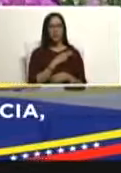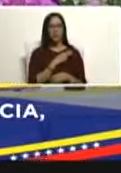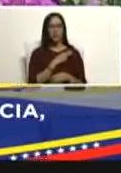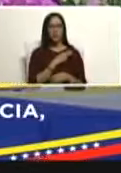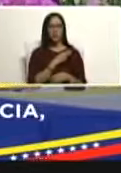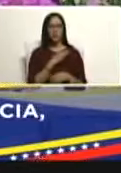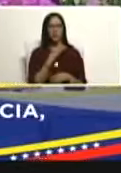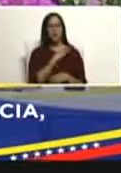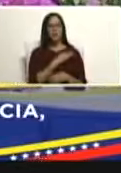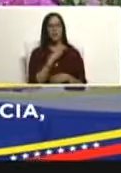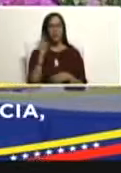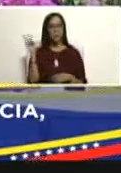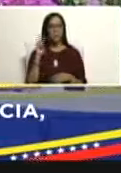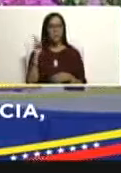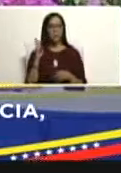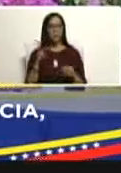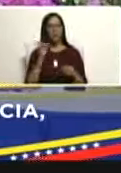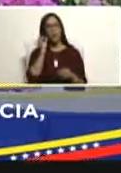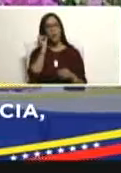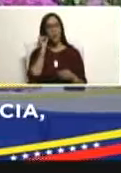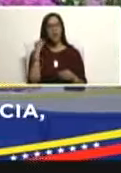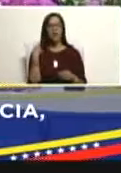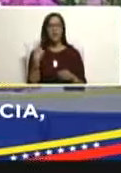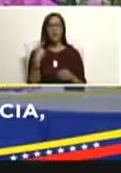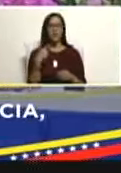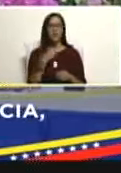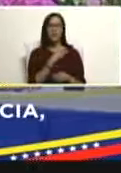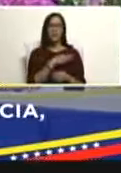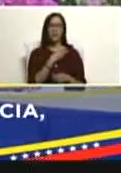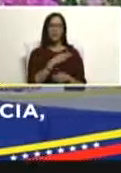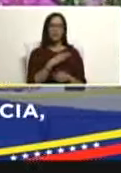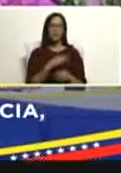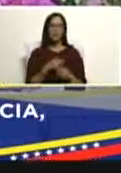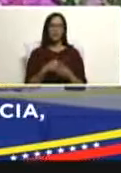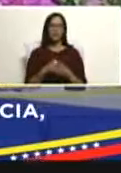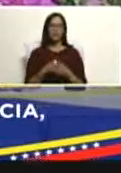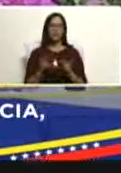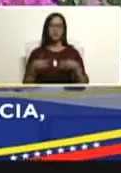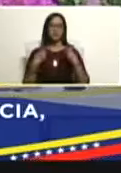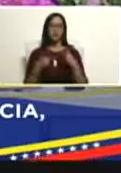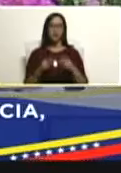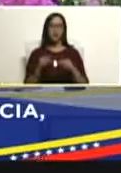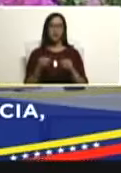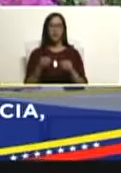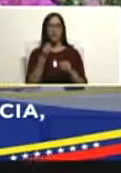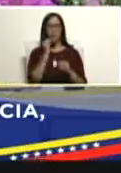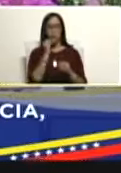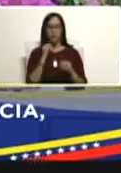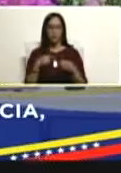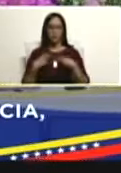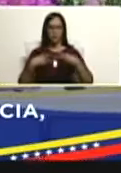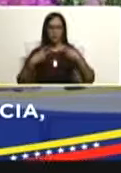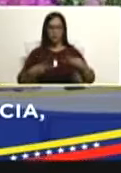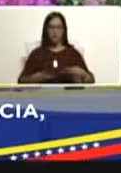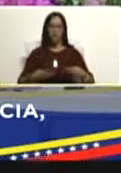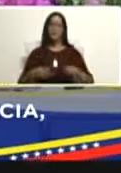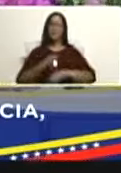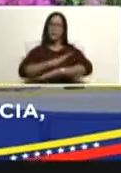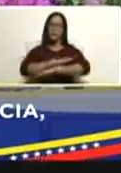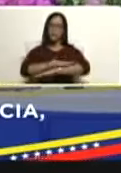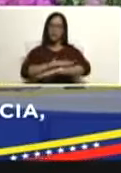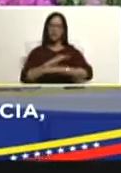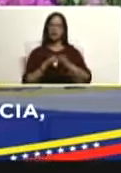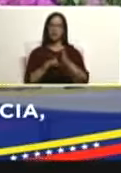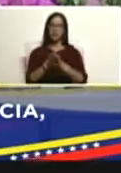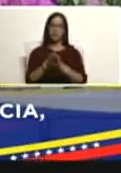la gran misión Venezuela Mujer, la primera gran misión de nueva generación que se ha ido posicionando, desarrollando con sus